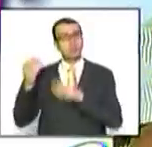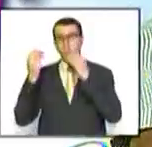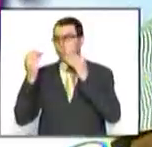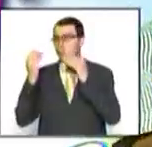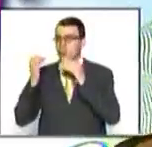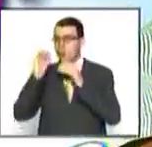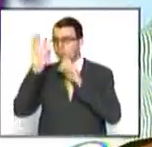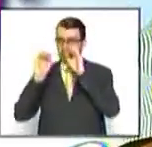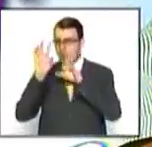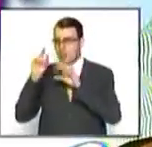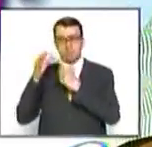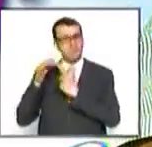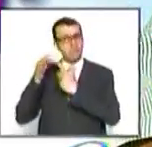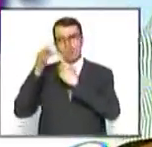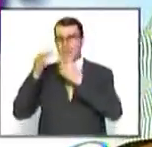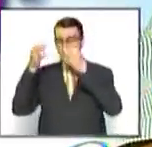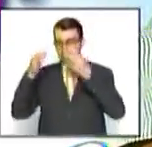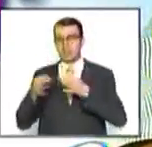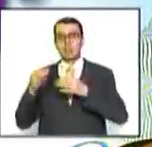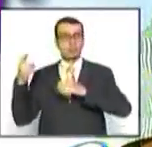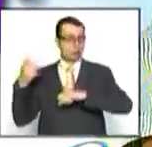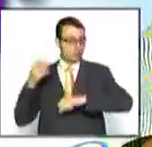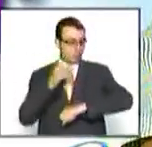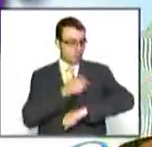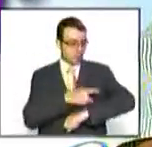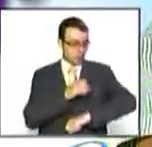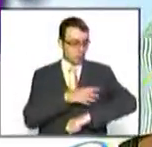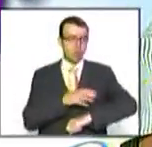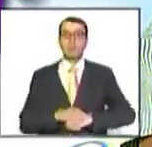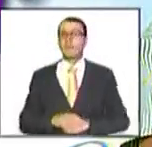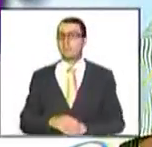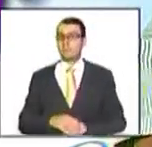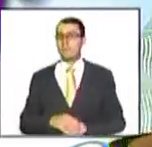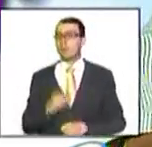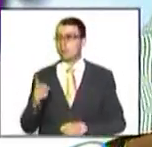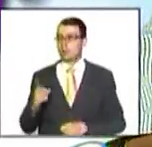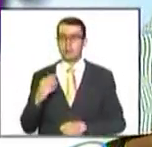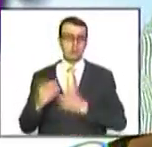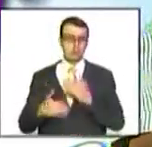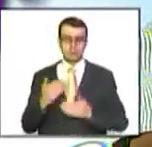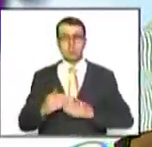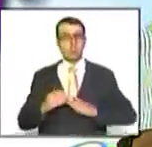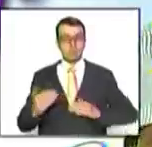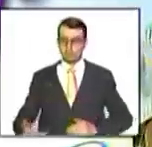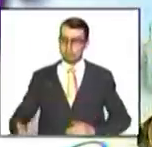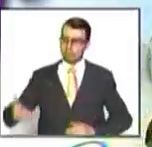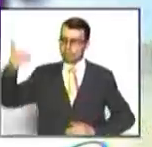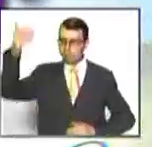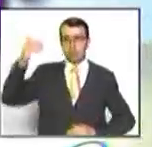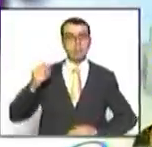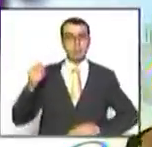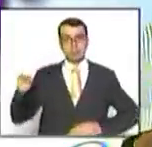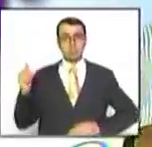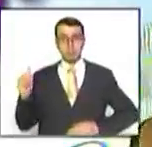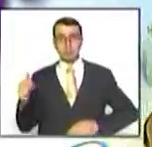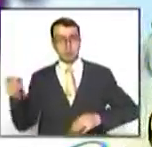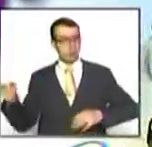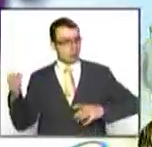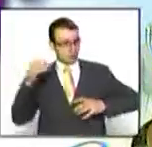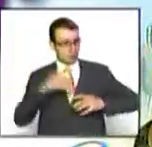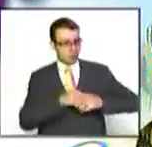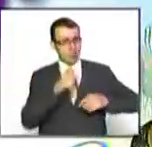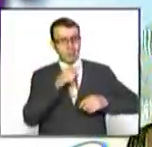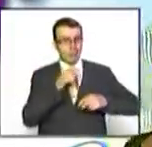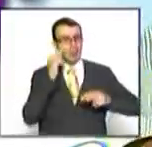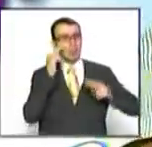de proteínas específicas. Dentro de ellas están los factores de crecimiento. Ellos son los que van y reparan,